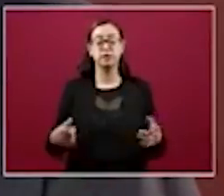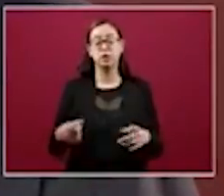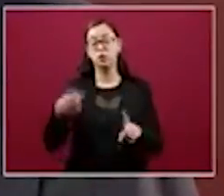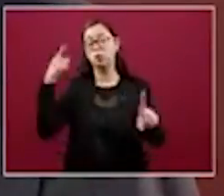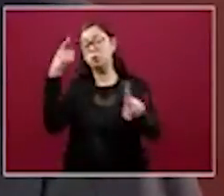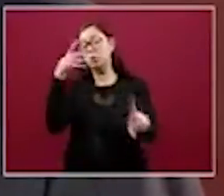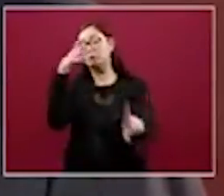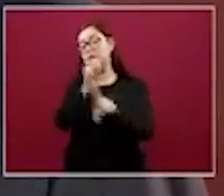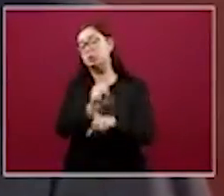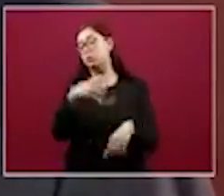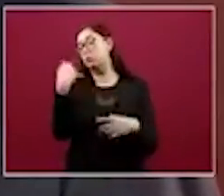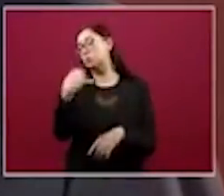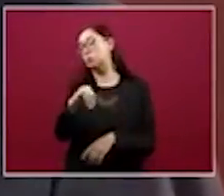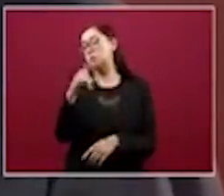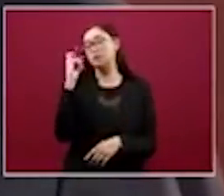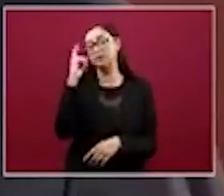inalcanzable.